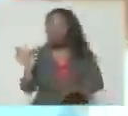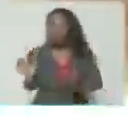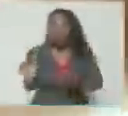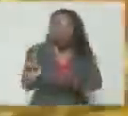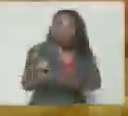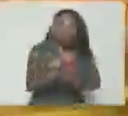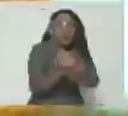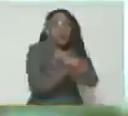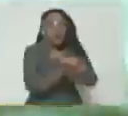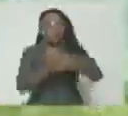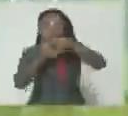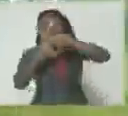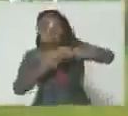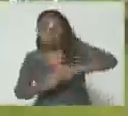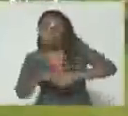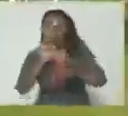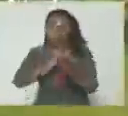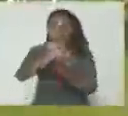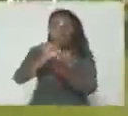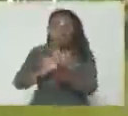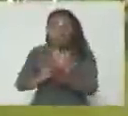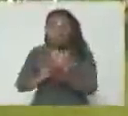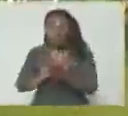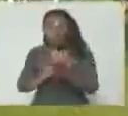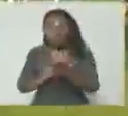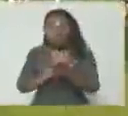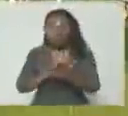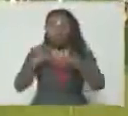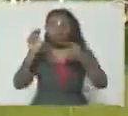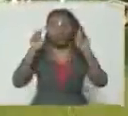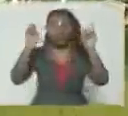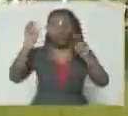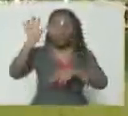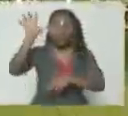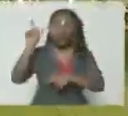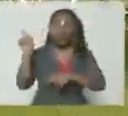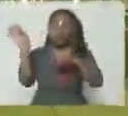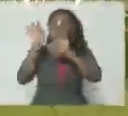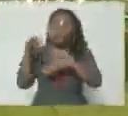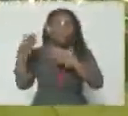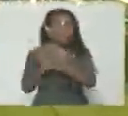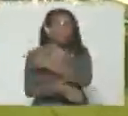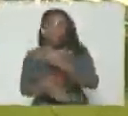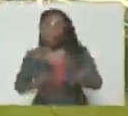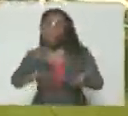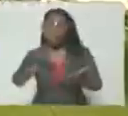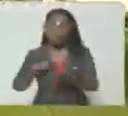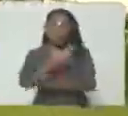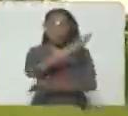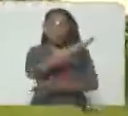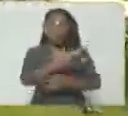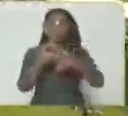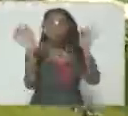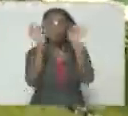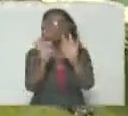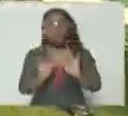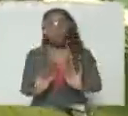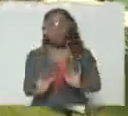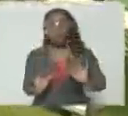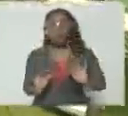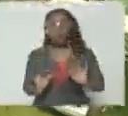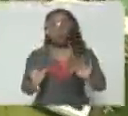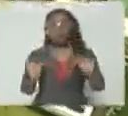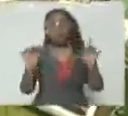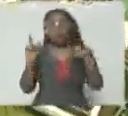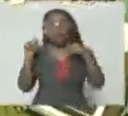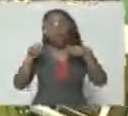es la estrategia Marca País, que en este sentido, presidente, impulsa una serie de